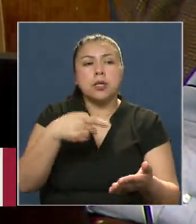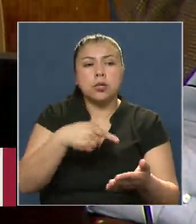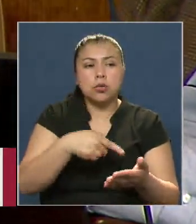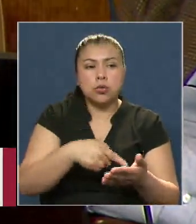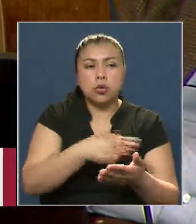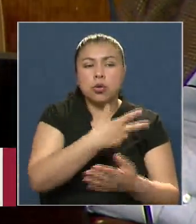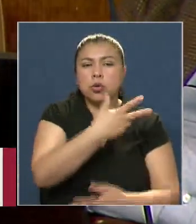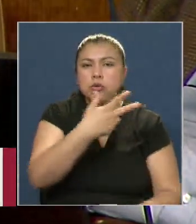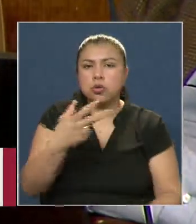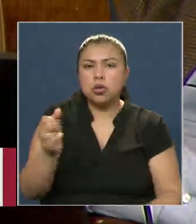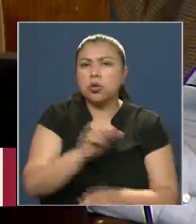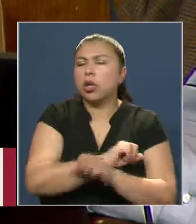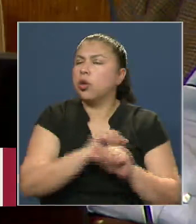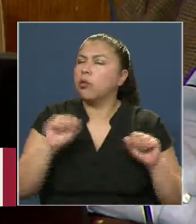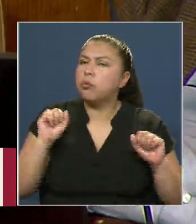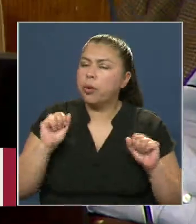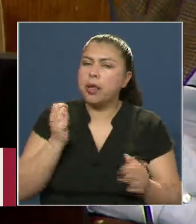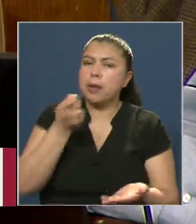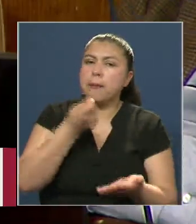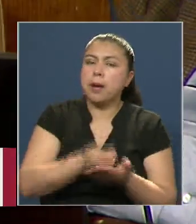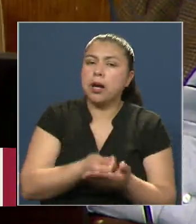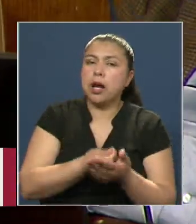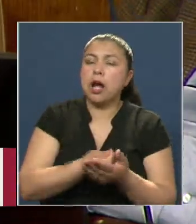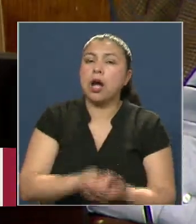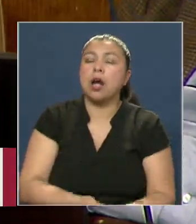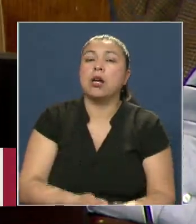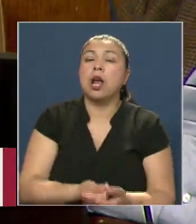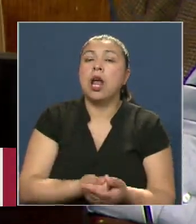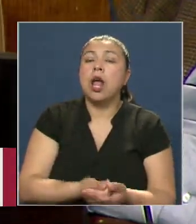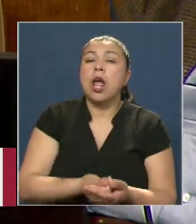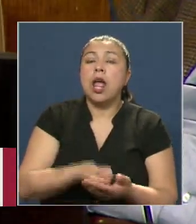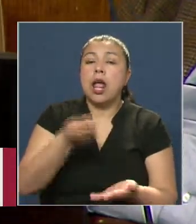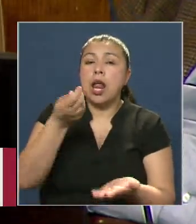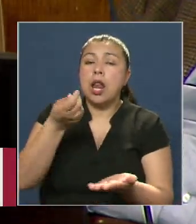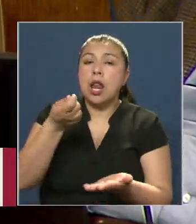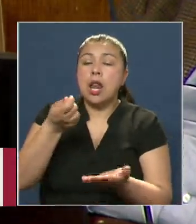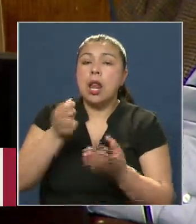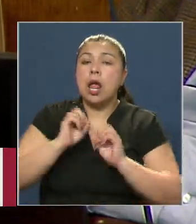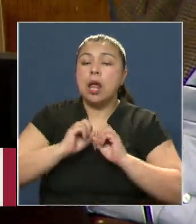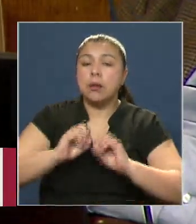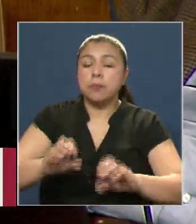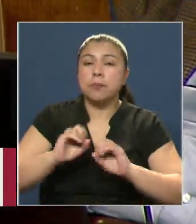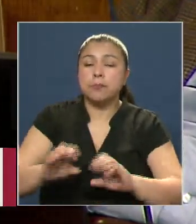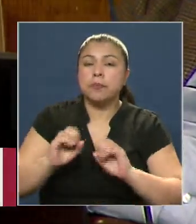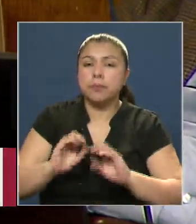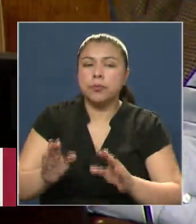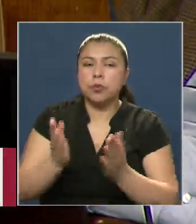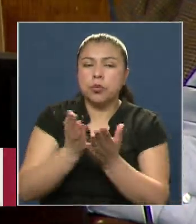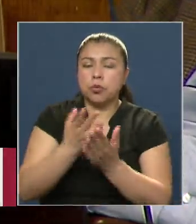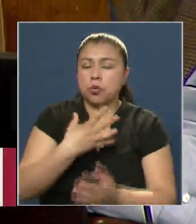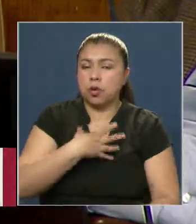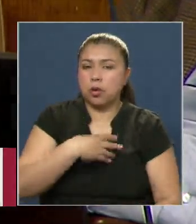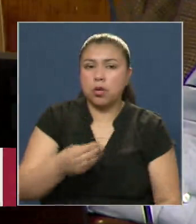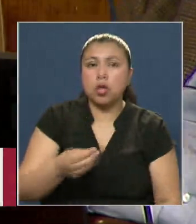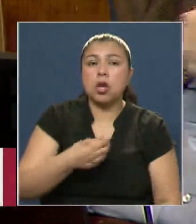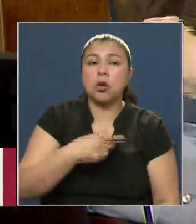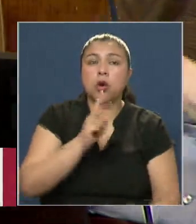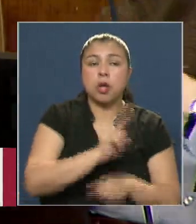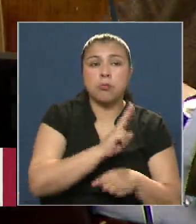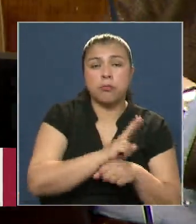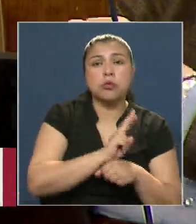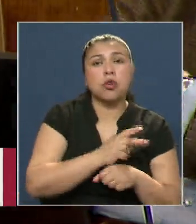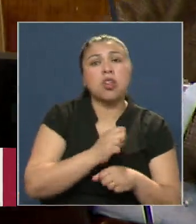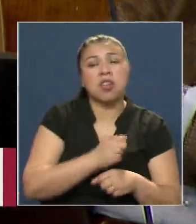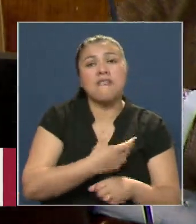no puede financiar el estudio de tres hijos y para lo cual tiene que endeudarse para que sus